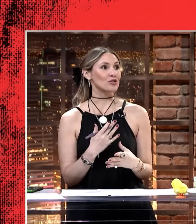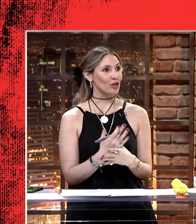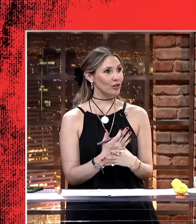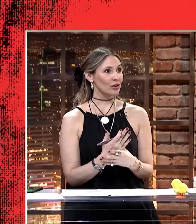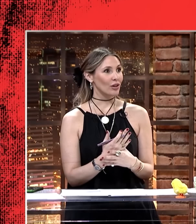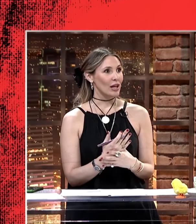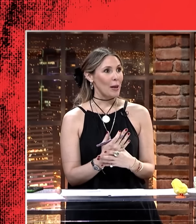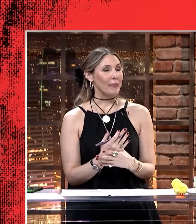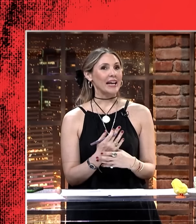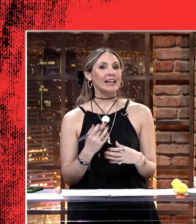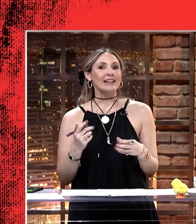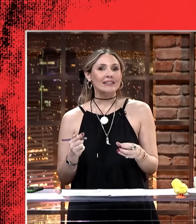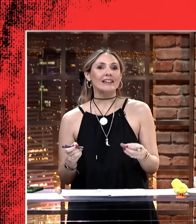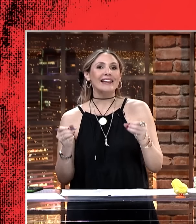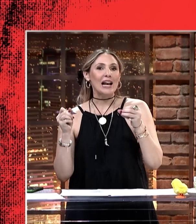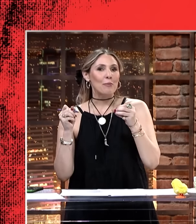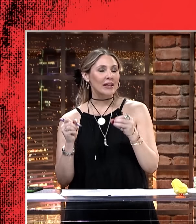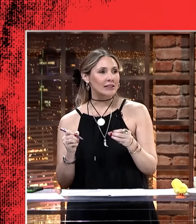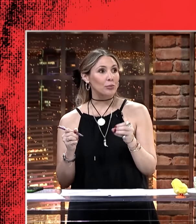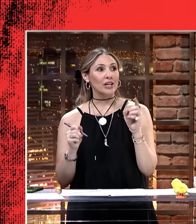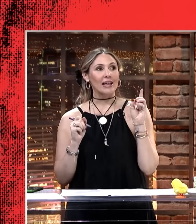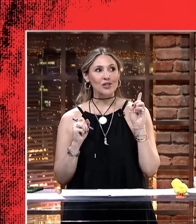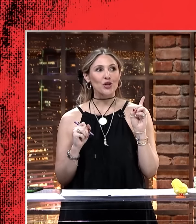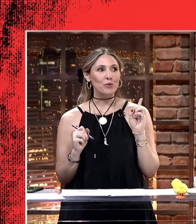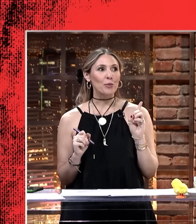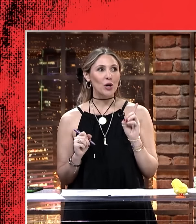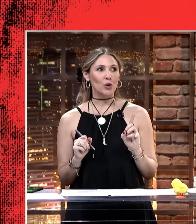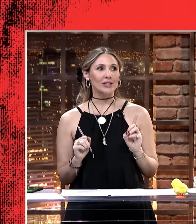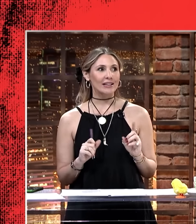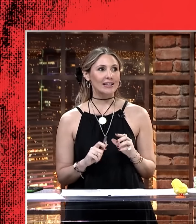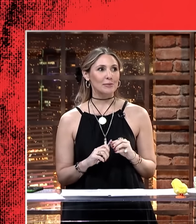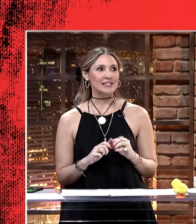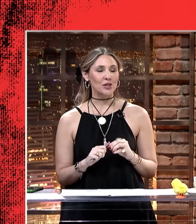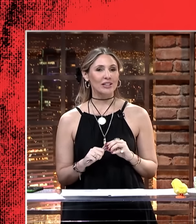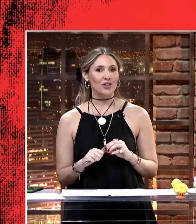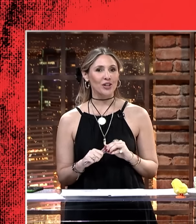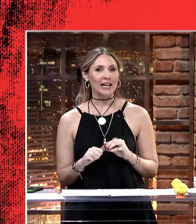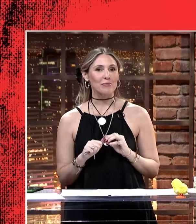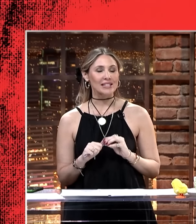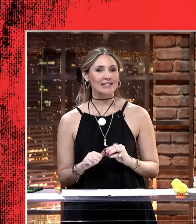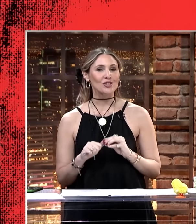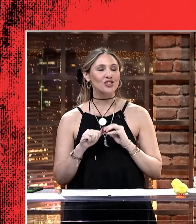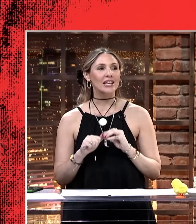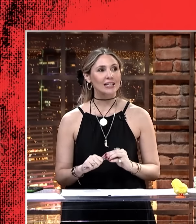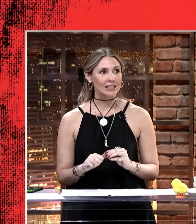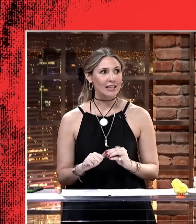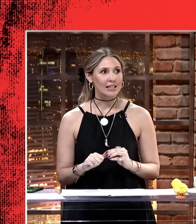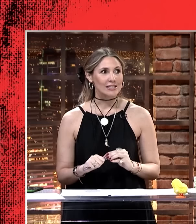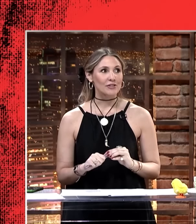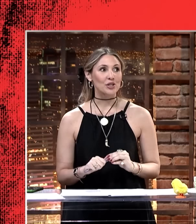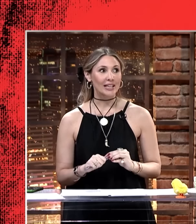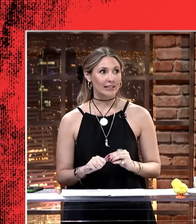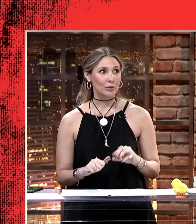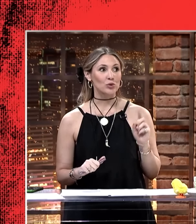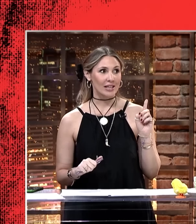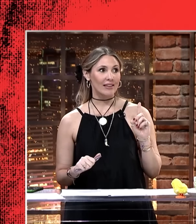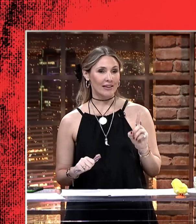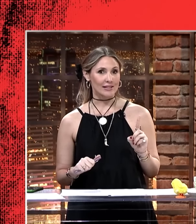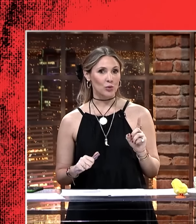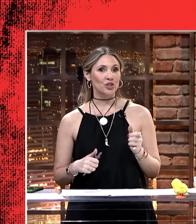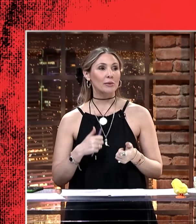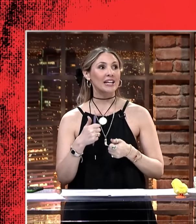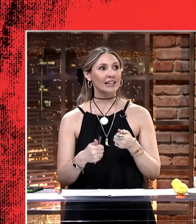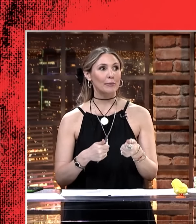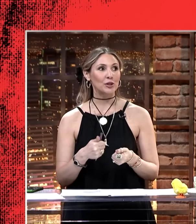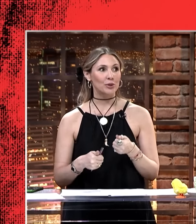de atención para que el cliente realmente, porque eso yo me he dado cuenta demasiado este año, que las empresas no tienen servicio al cliente, muchas de